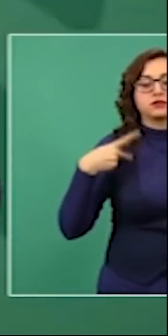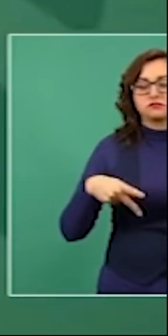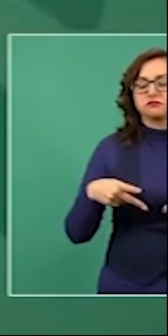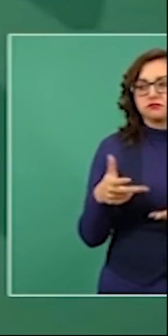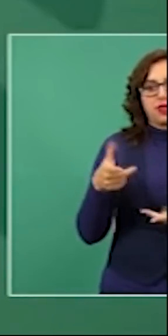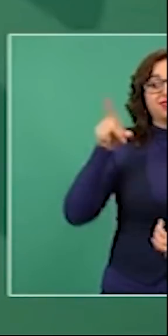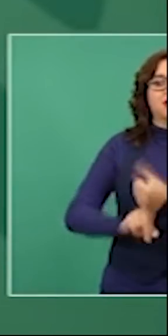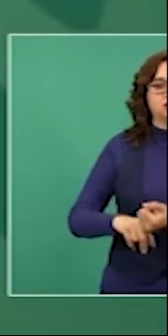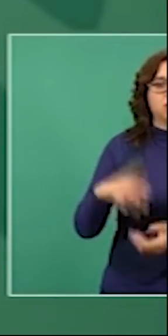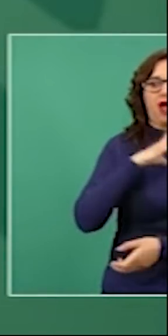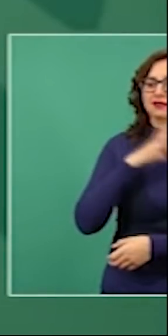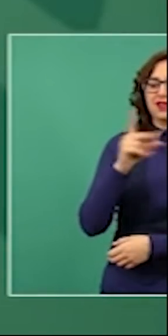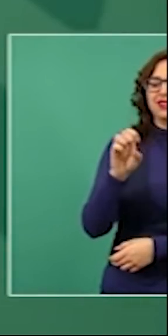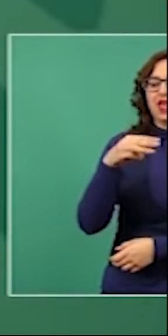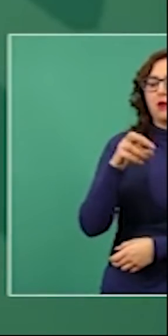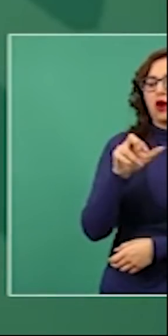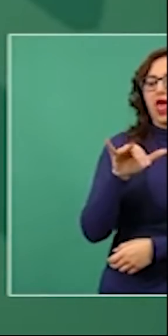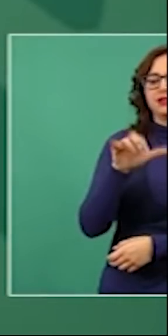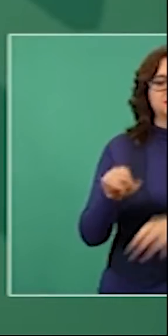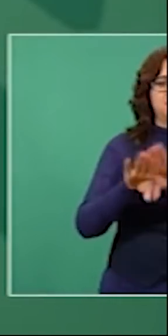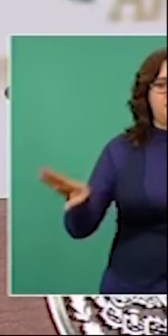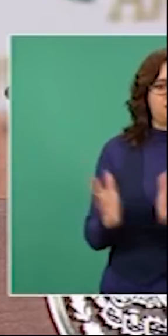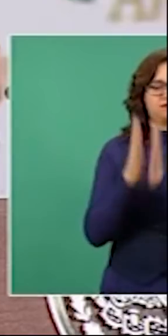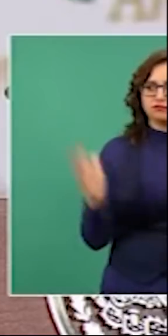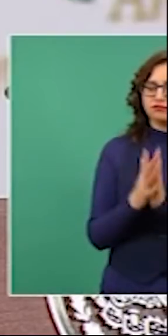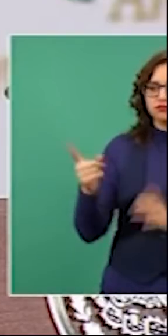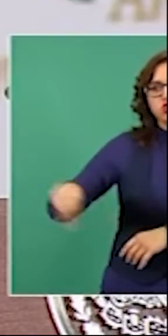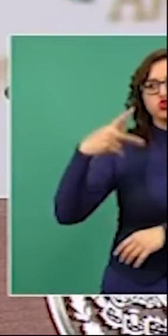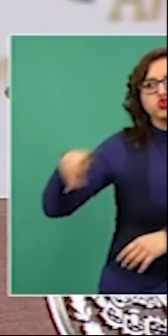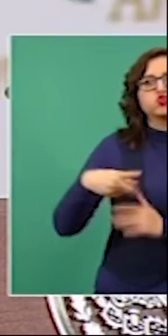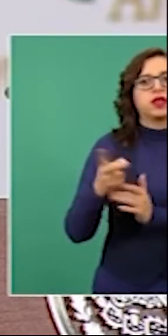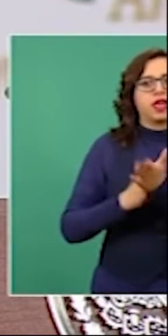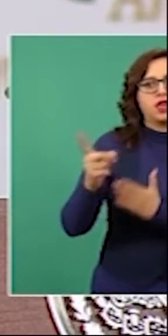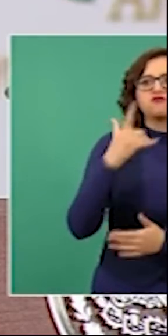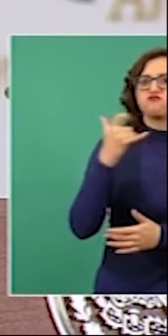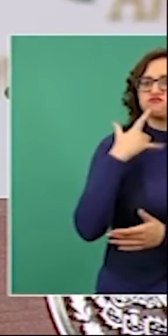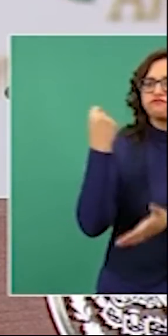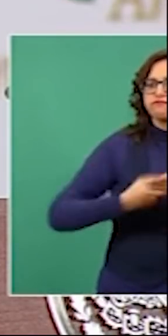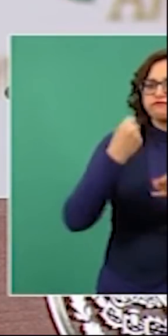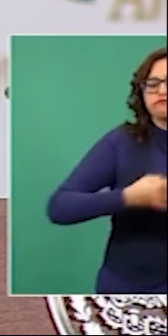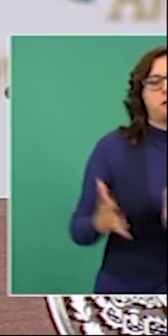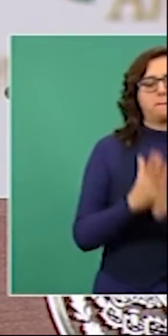que quiere ejercer sus derechos, que participa, que busca los cambios.